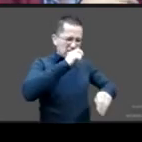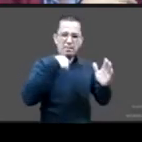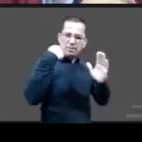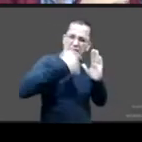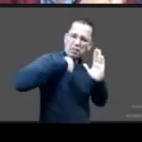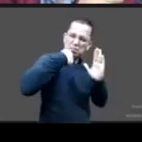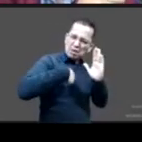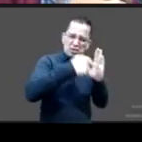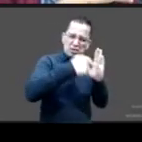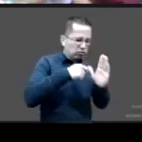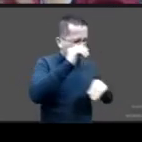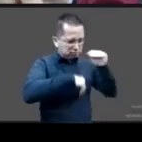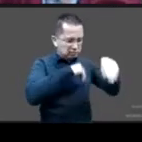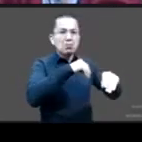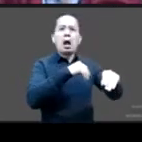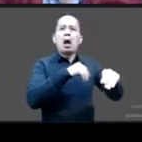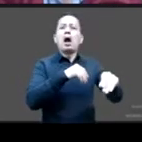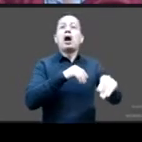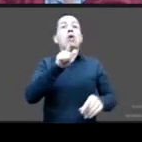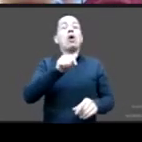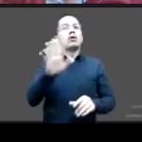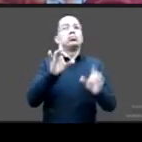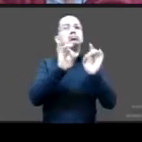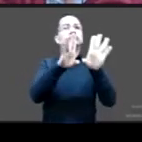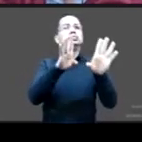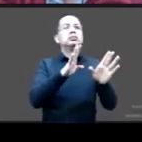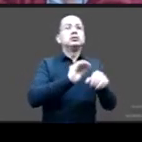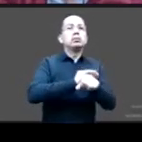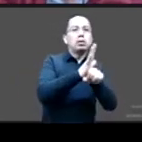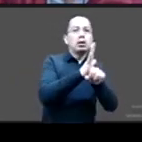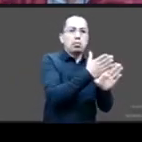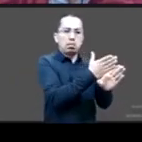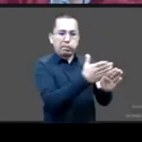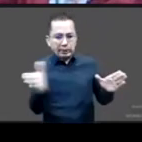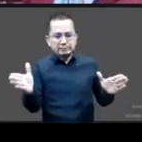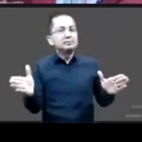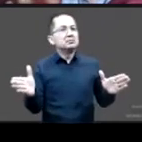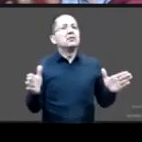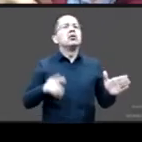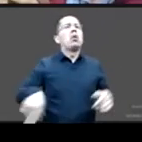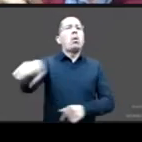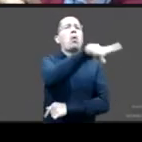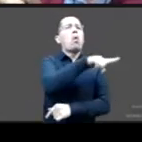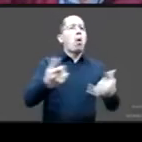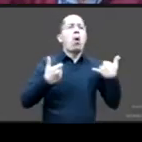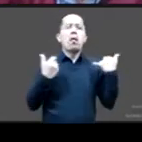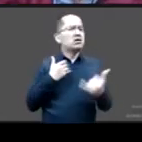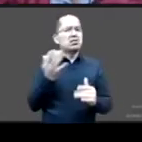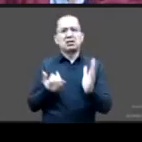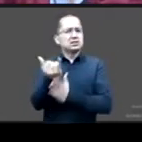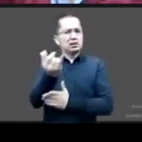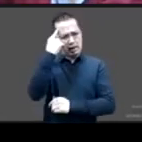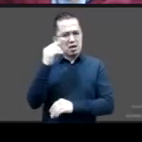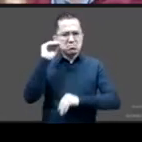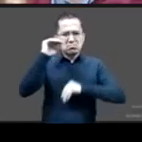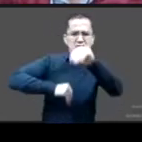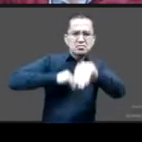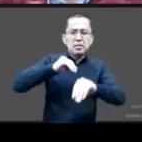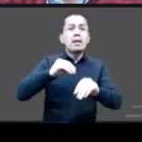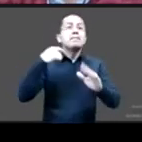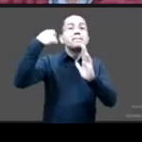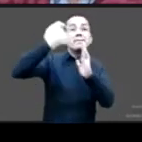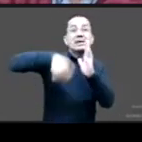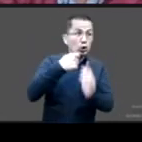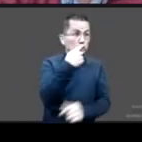bueno, creemos un cine club por la memoria y la verdad. Y lo que hacen en ese cine club es mostrar sus propios productos audiovisuales que surgieron de su